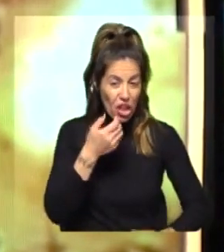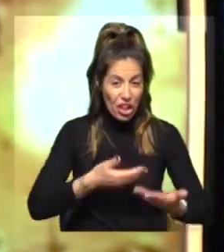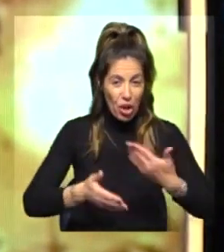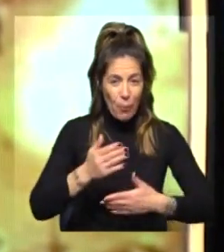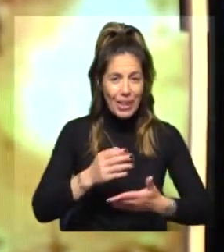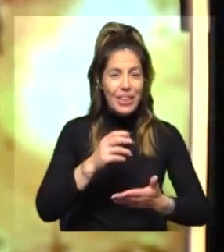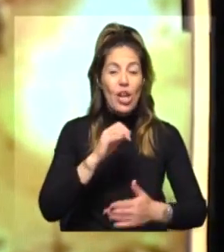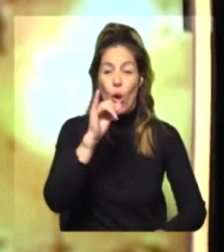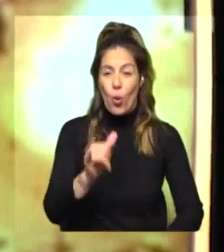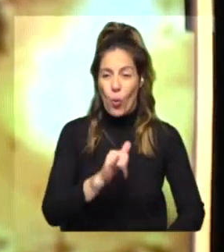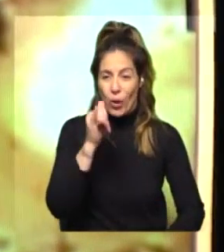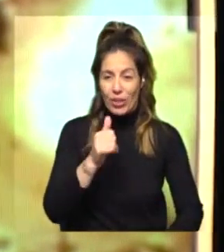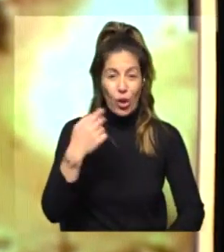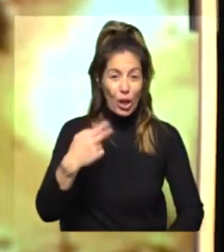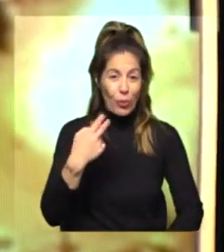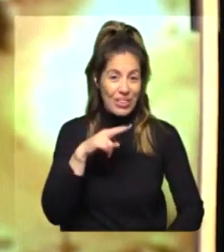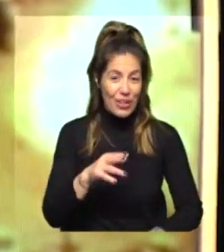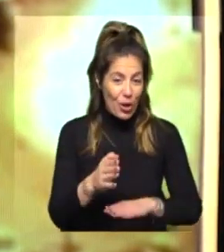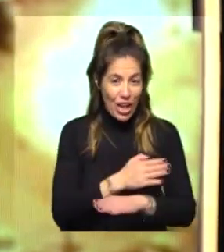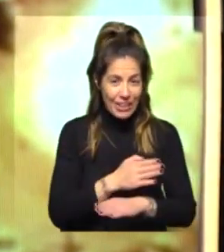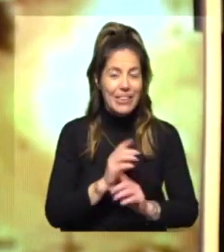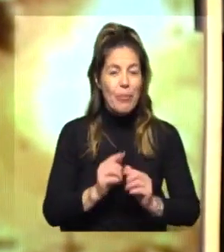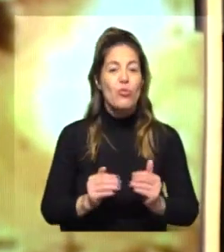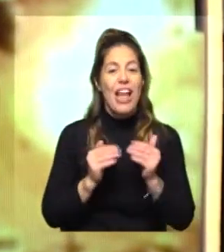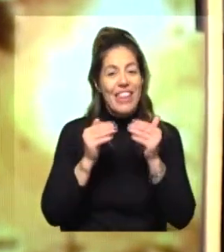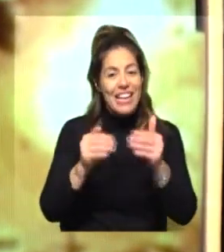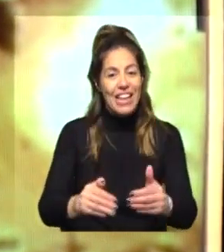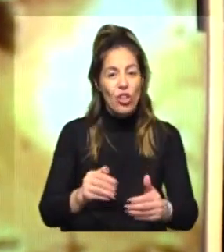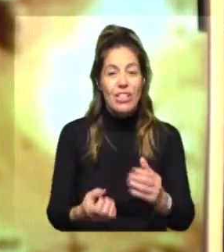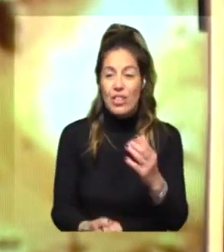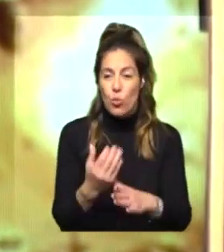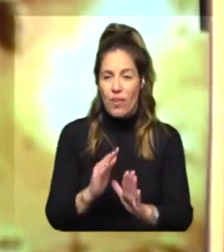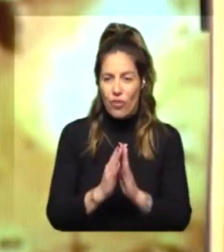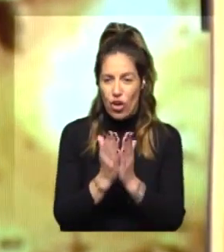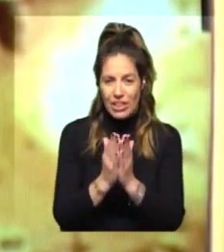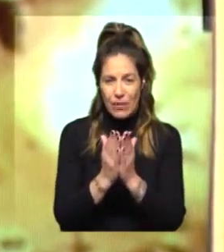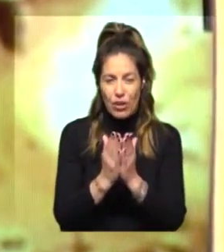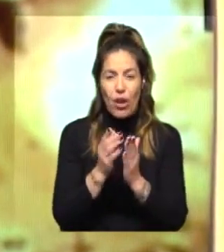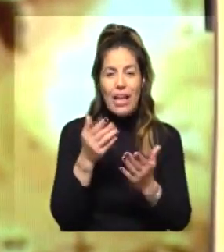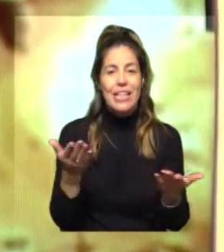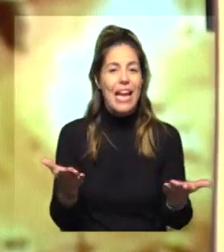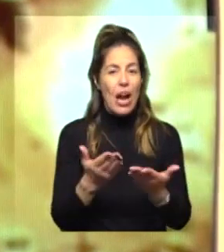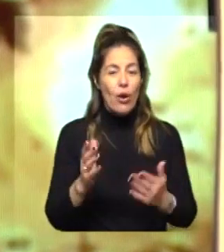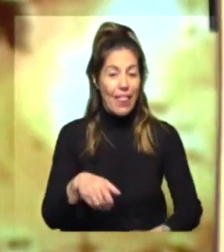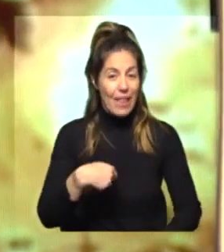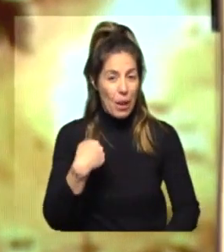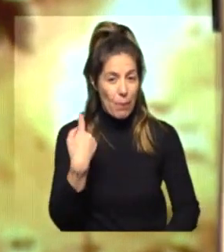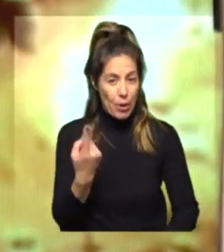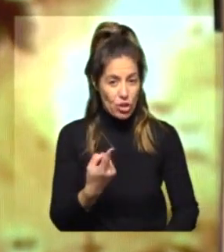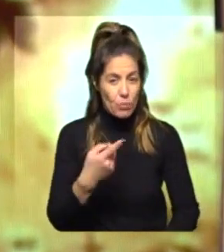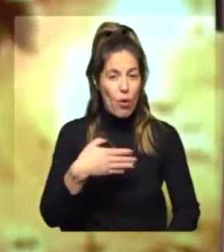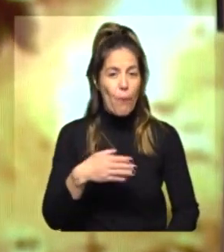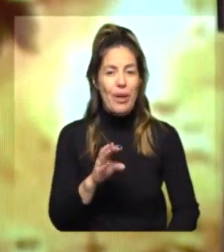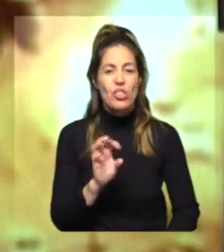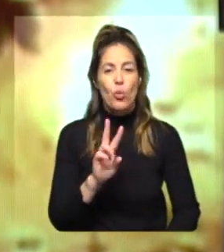además es un adelanto de ese nuevo libro así que de Ignacio alcuri del próximo vestuario